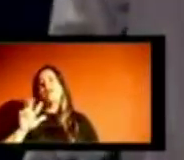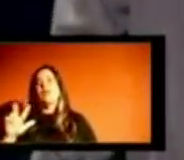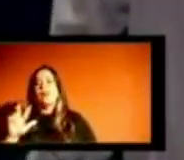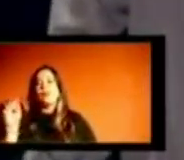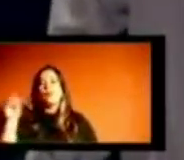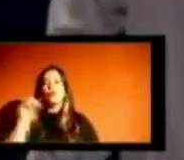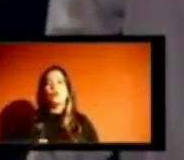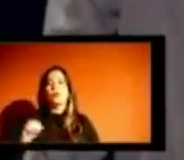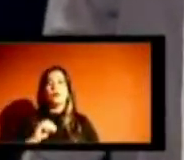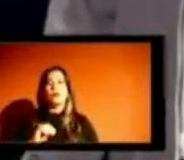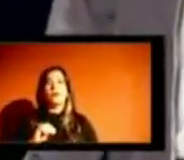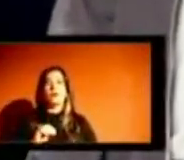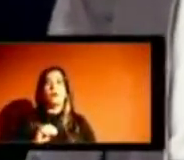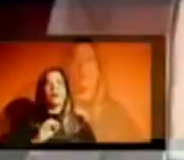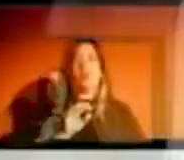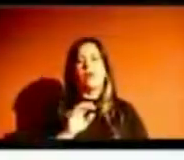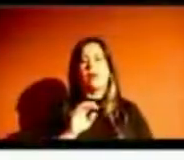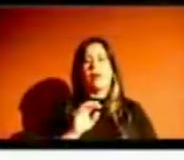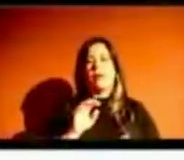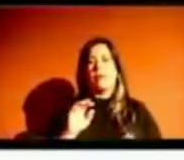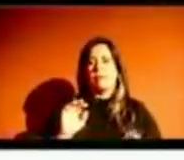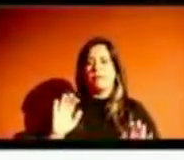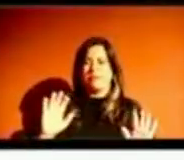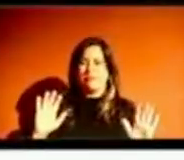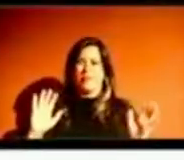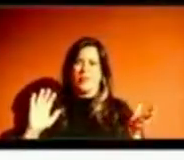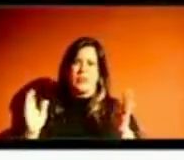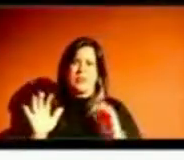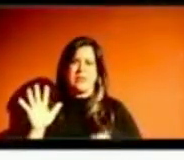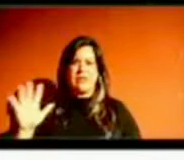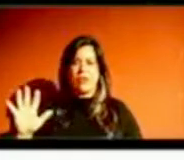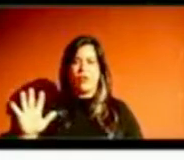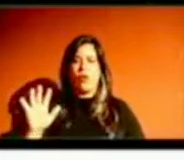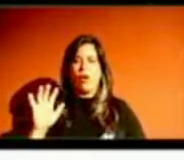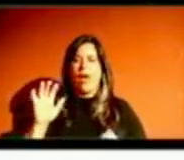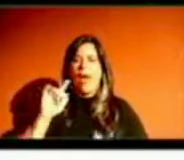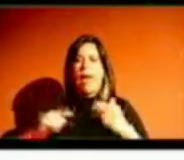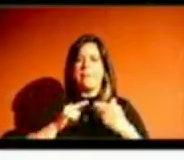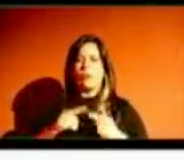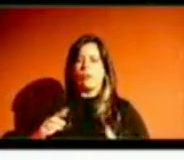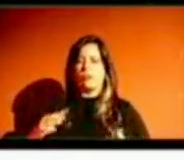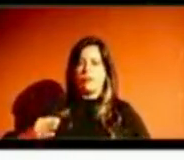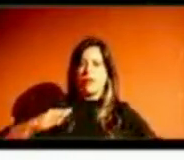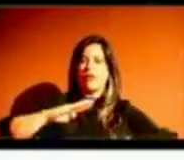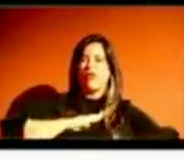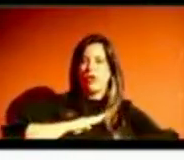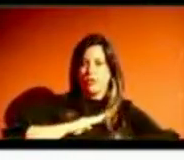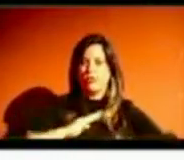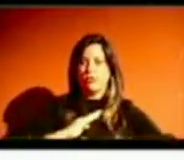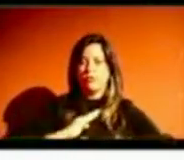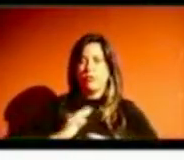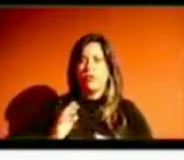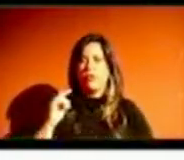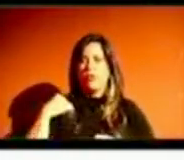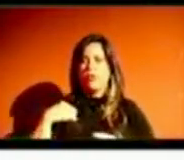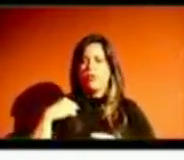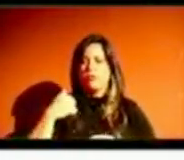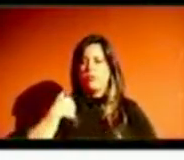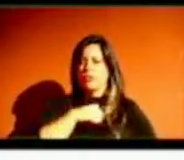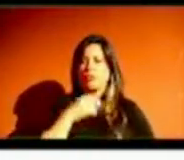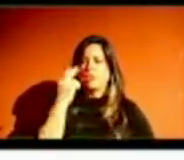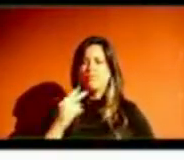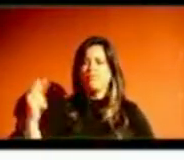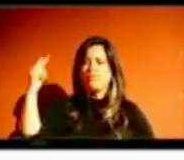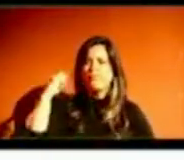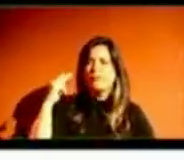4.23% de 4.23 de 5 en cuanto a satisfacción. Uno mira el trasfondo y mira otras, tal vez,